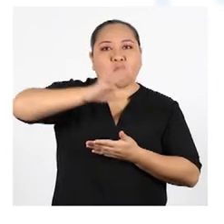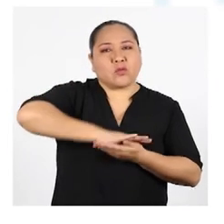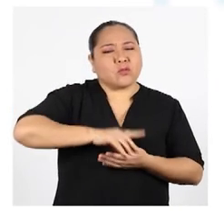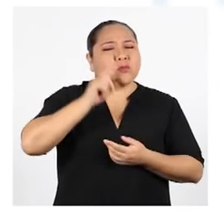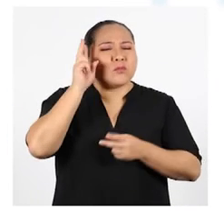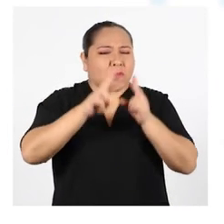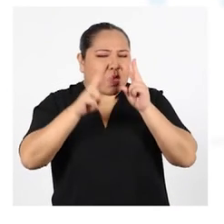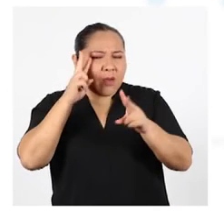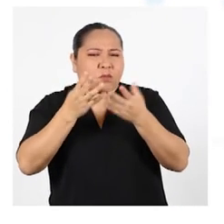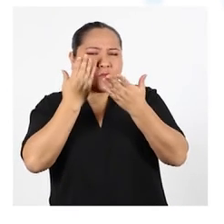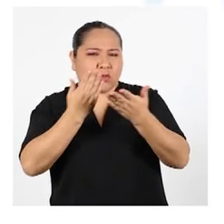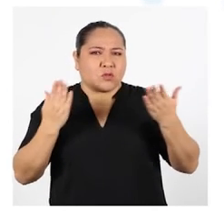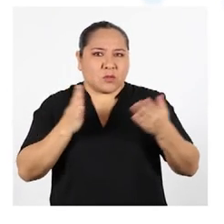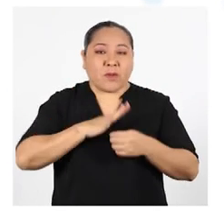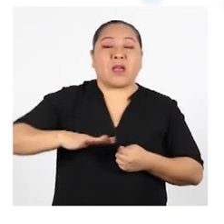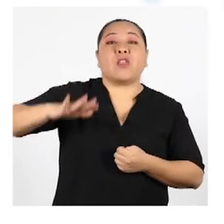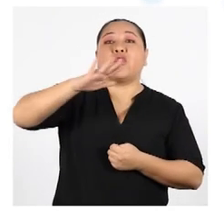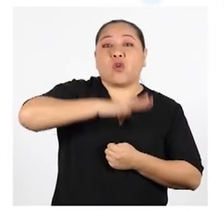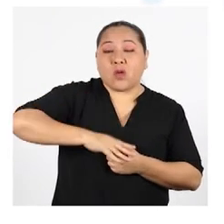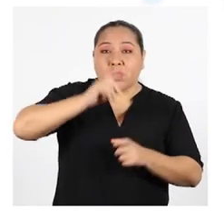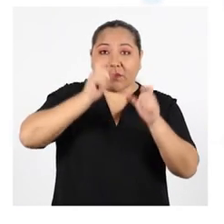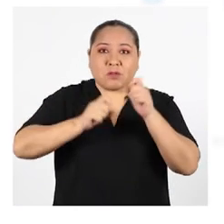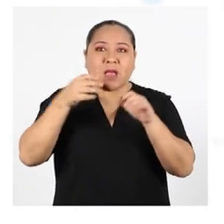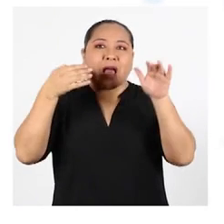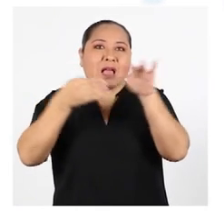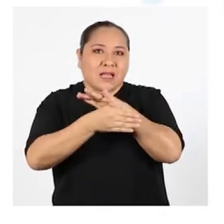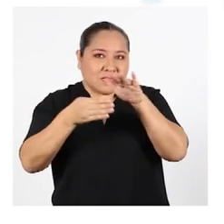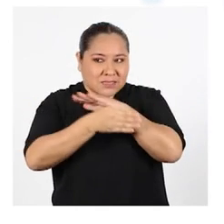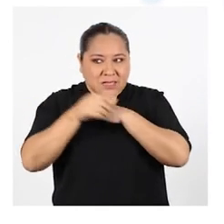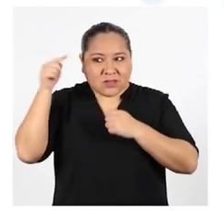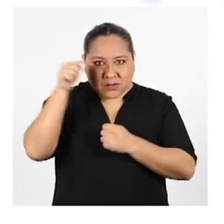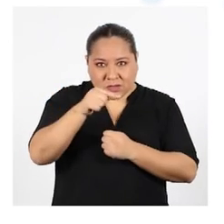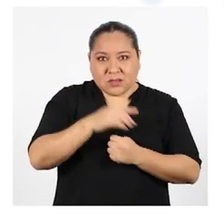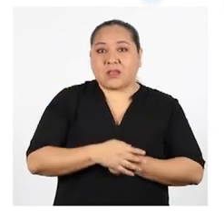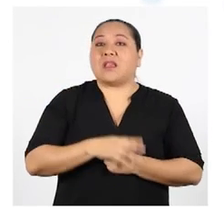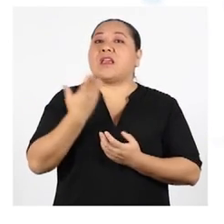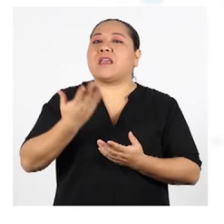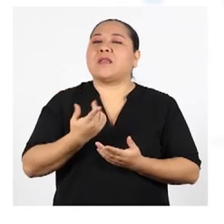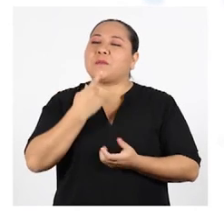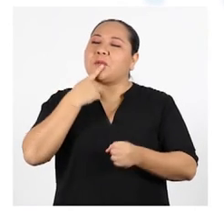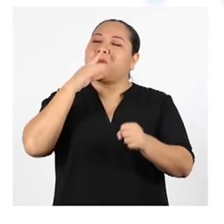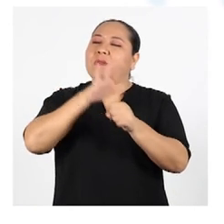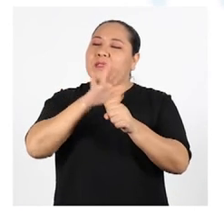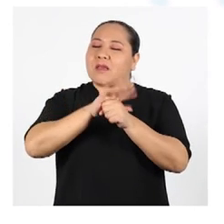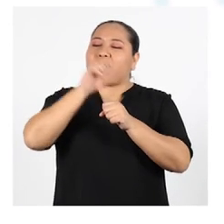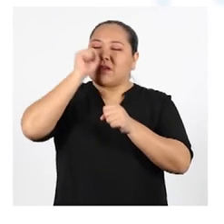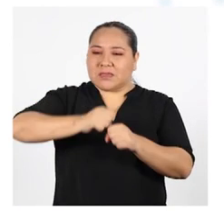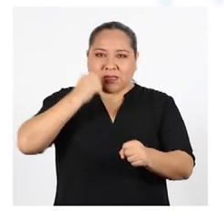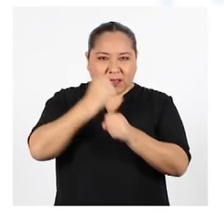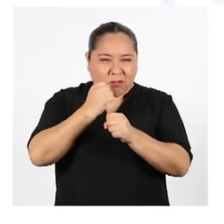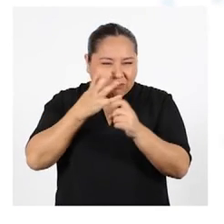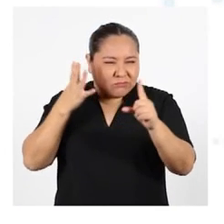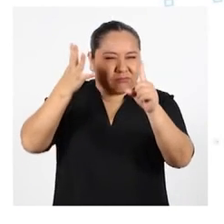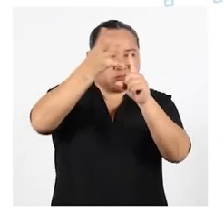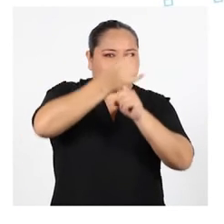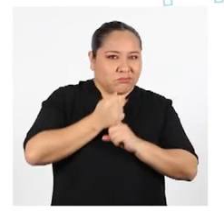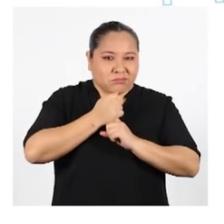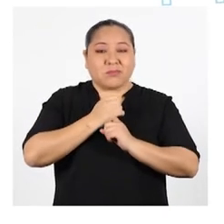todos. Tomemos medidas para que todas y todos tengan acceso a ella y comprometámonos para